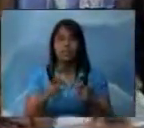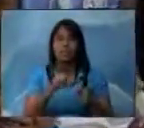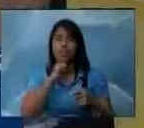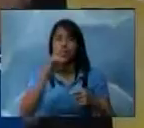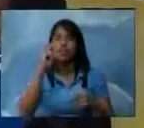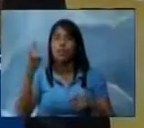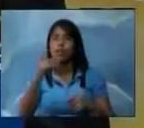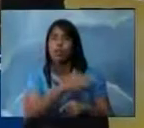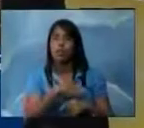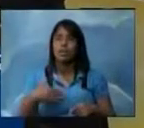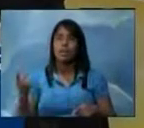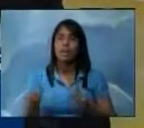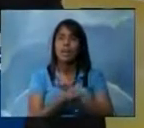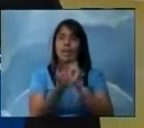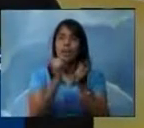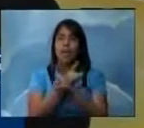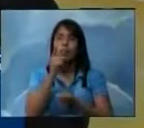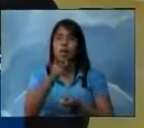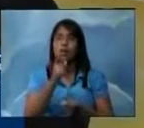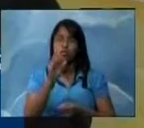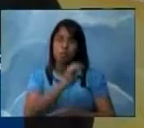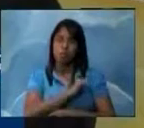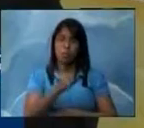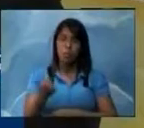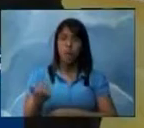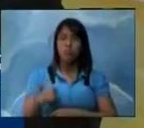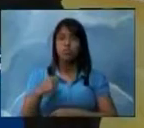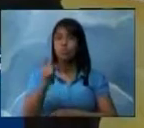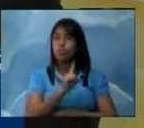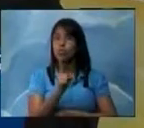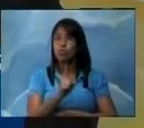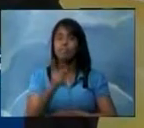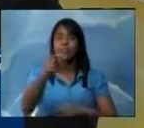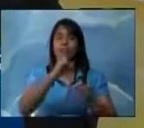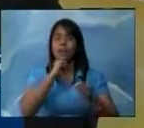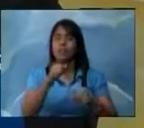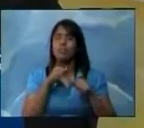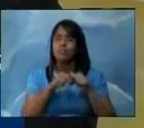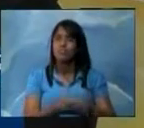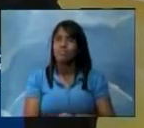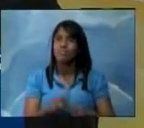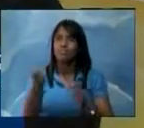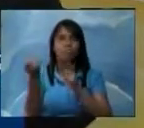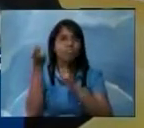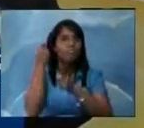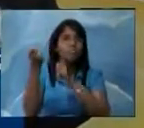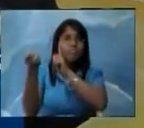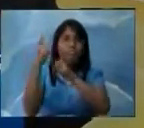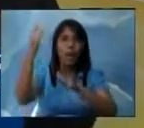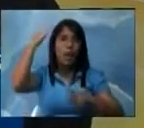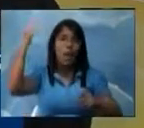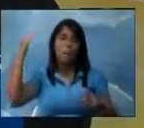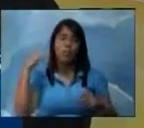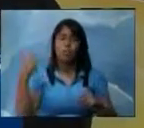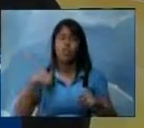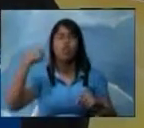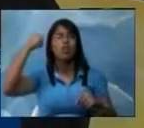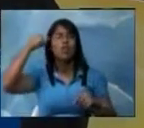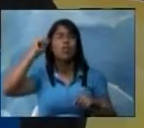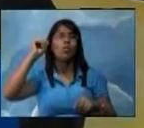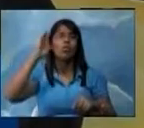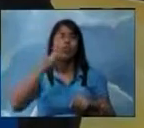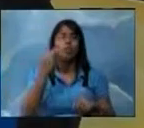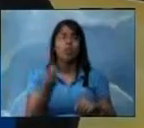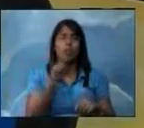El diablo quiere cambiar su personalidad. Y esto me ha martillado a mí mucho en la mente. Yo recuerdo cuando yo estaba joven.